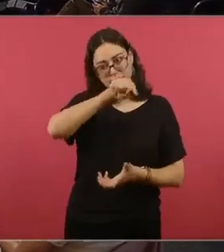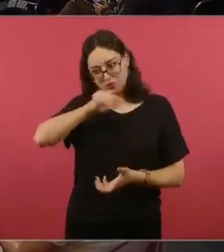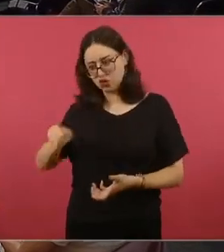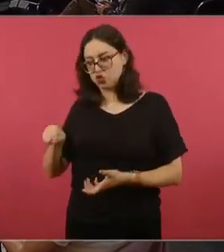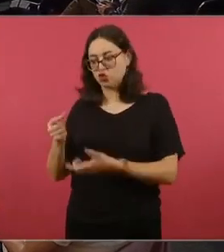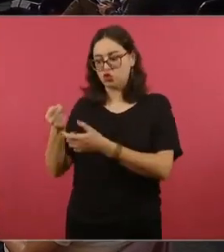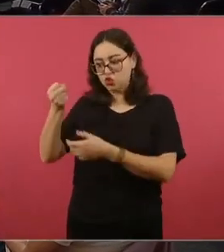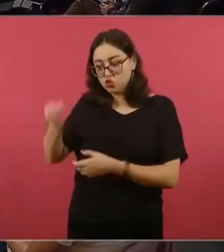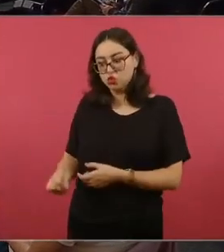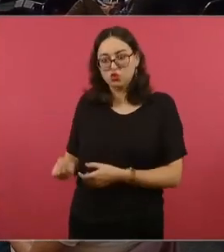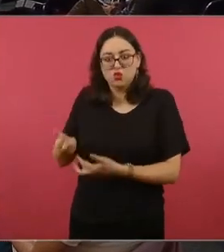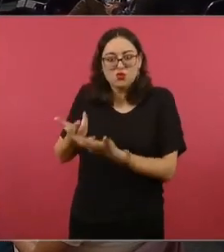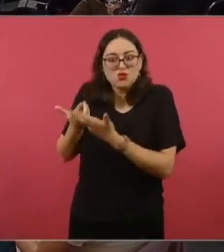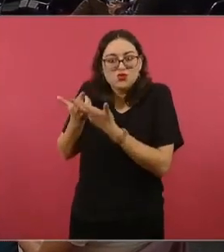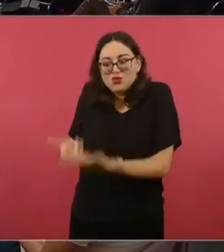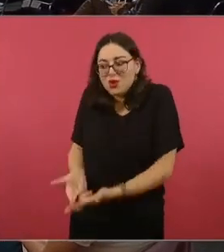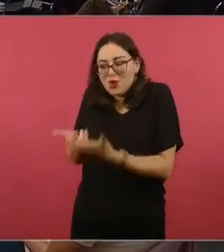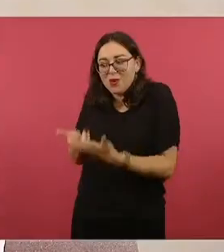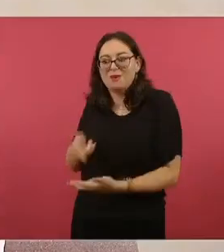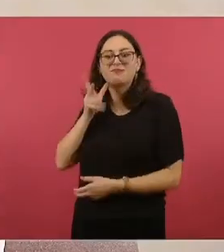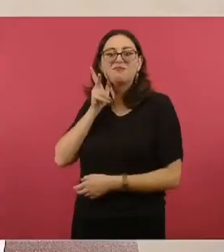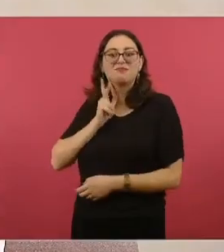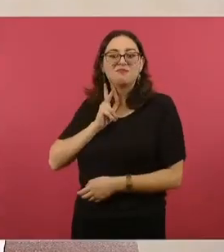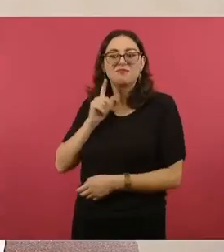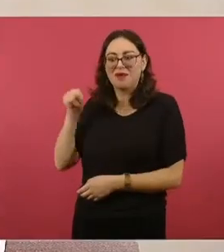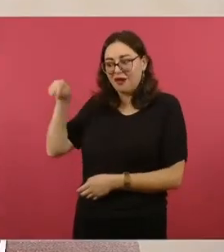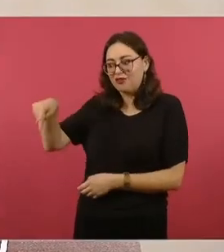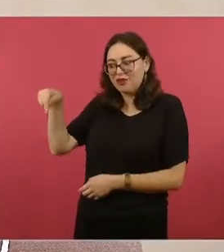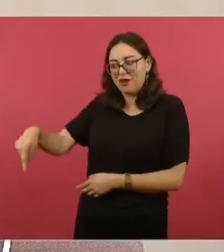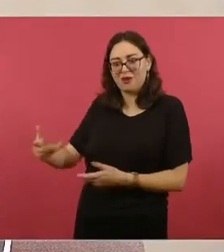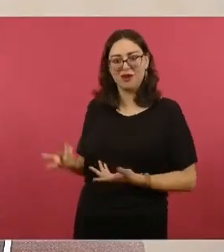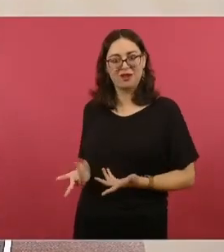destinamos pues al sureste.